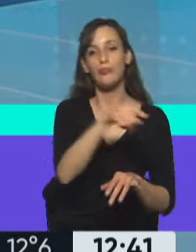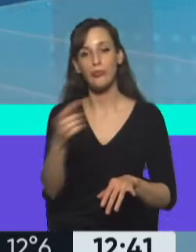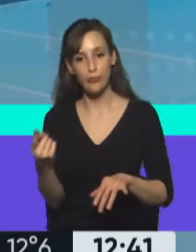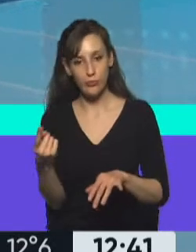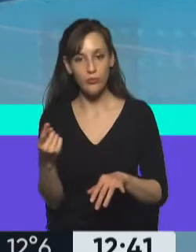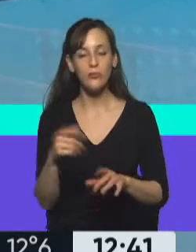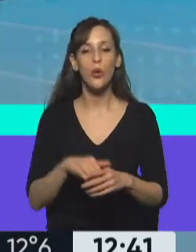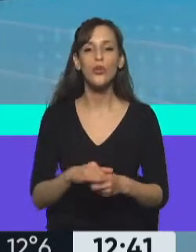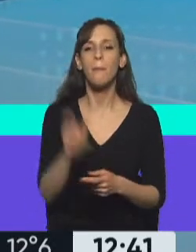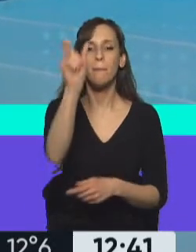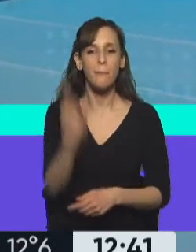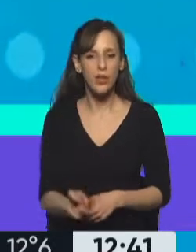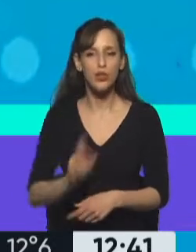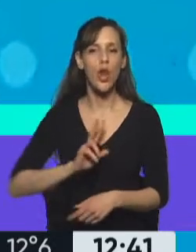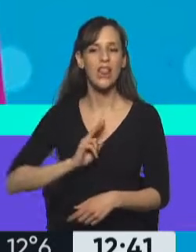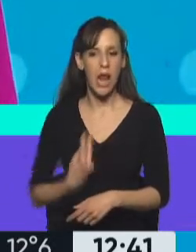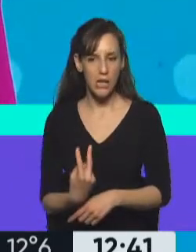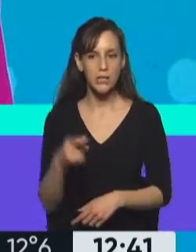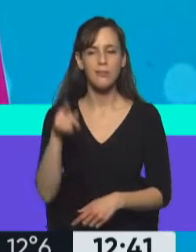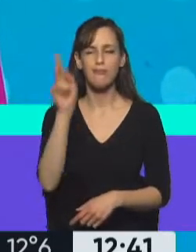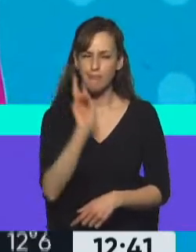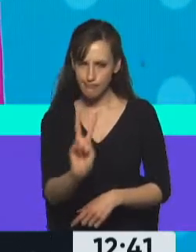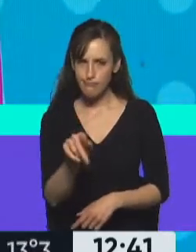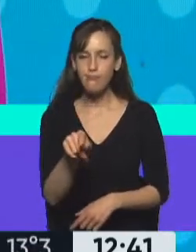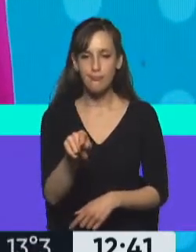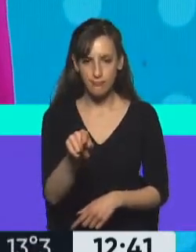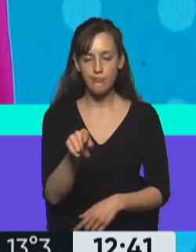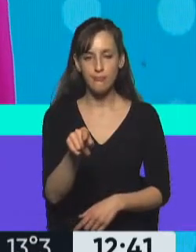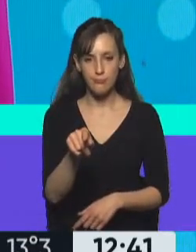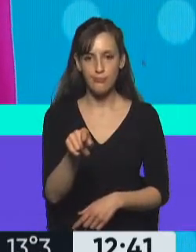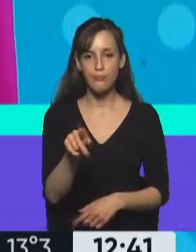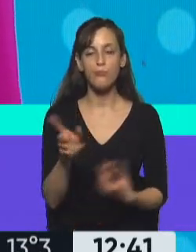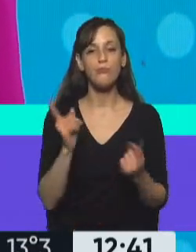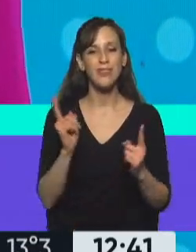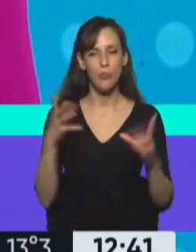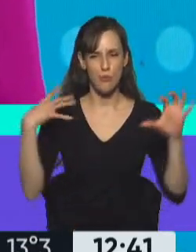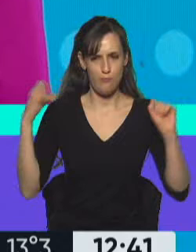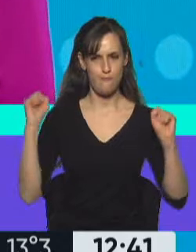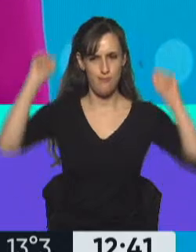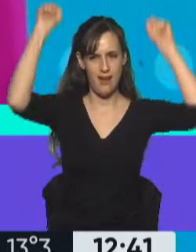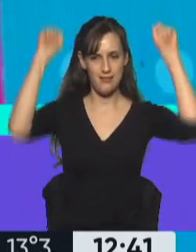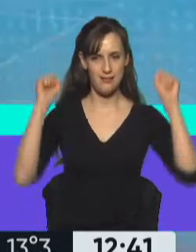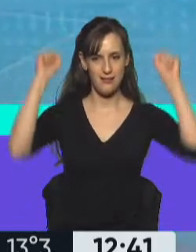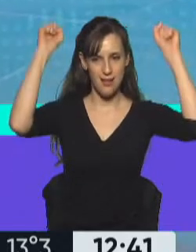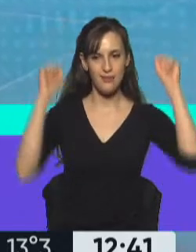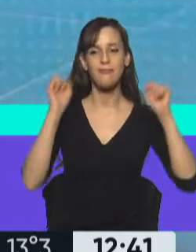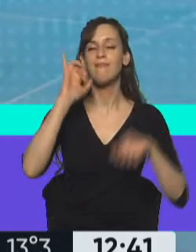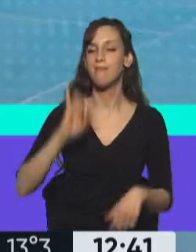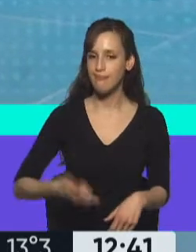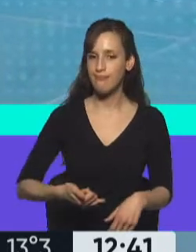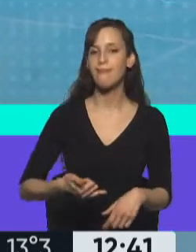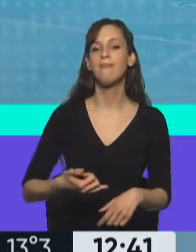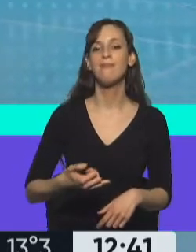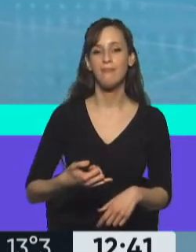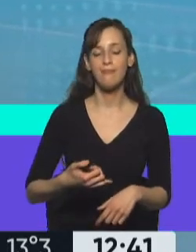es una persona trans que ahí la estamos viendo con la pesa. Sabemos levantamiento de pesas. Exactamente, participó y compitió en lo que es el